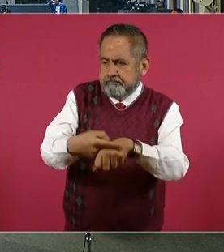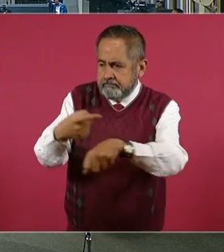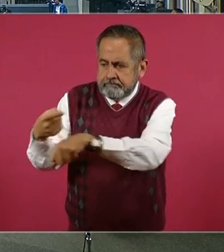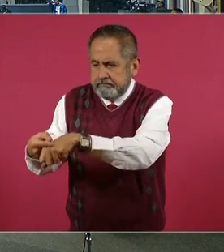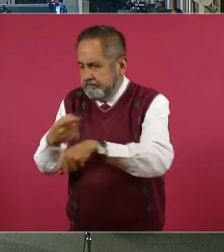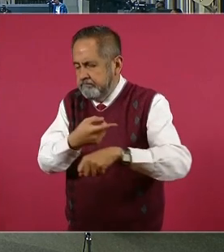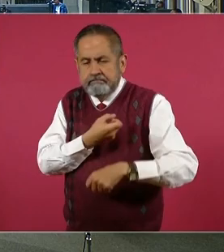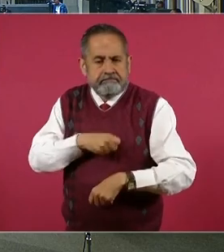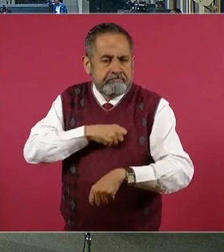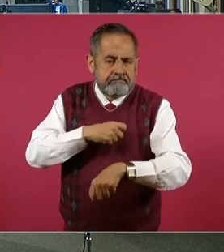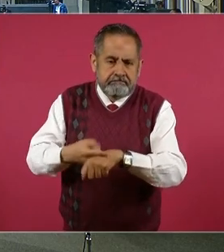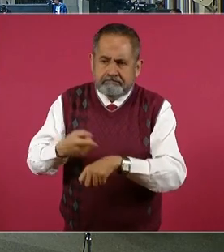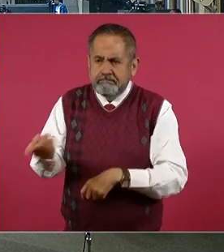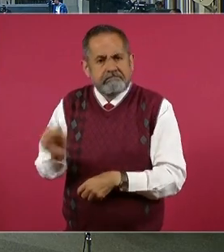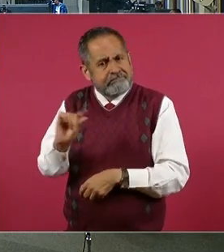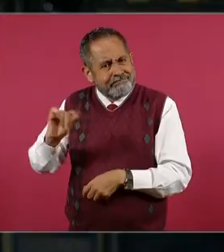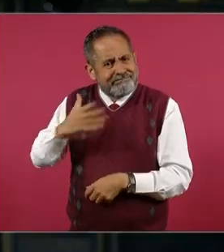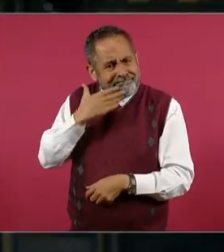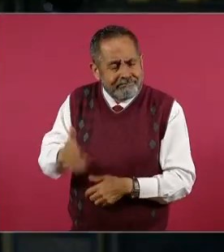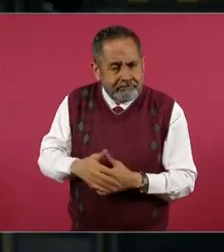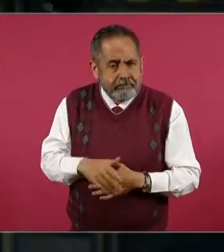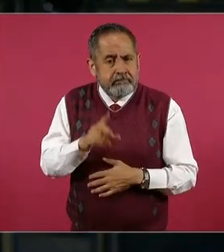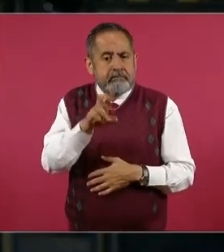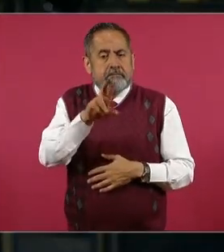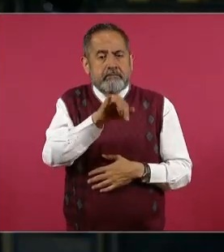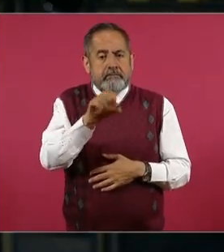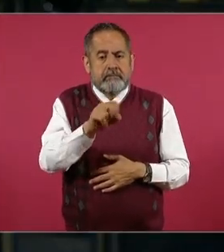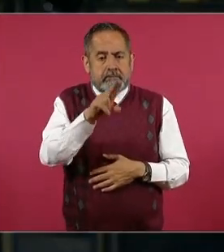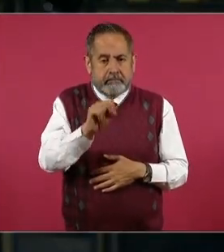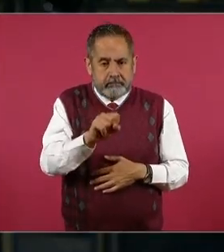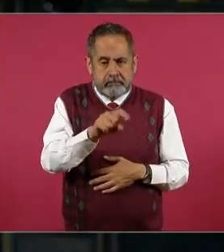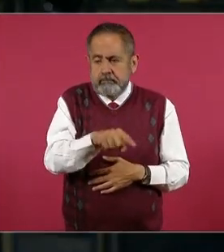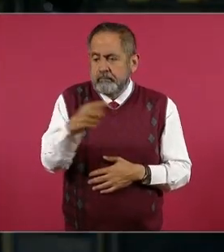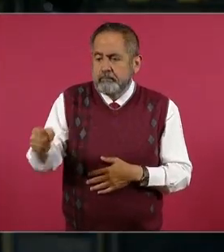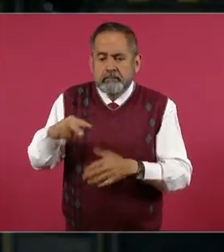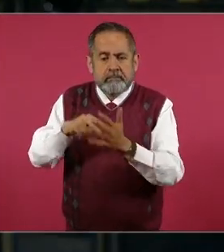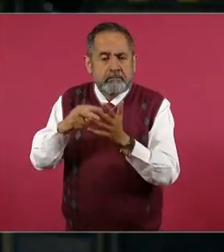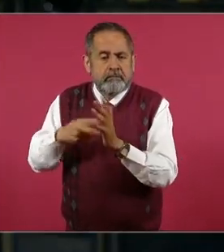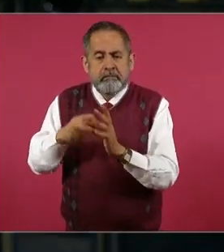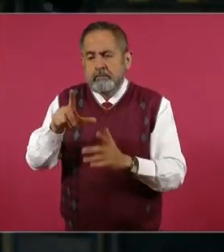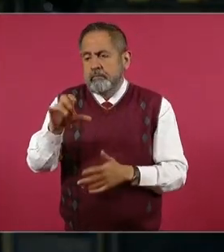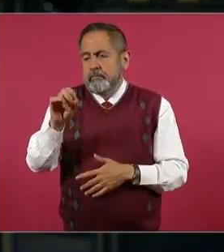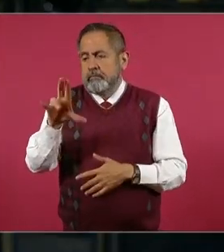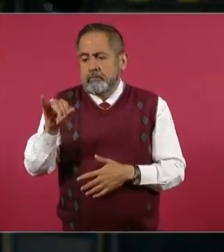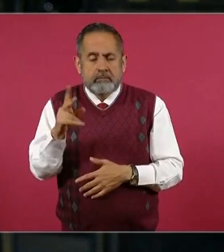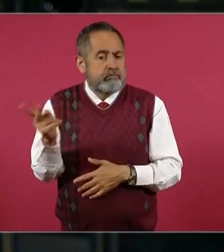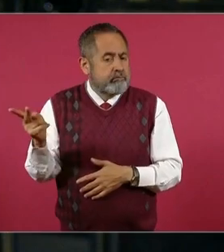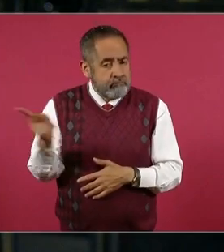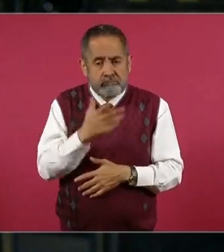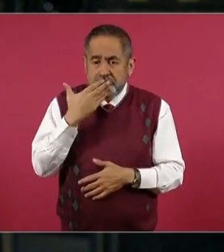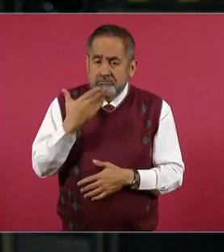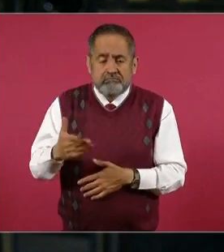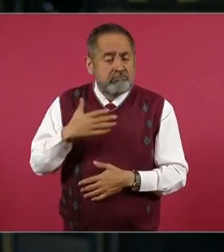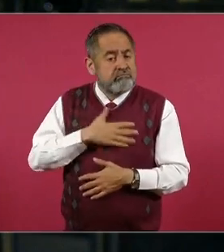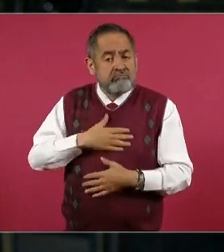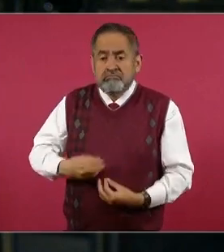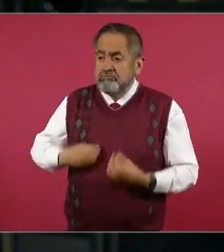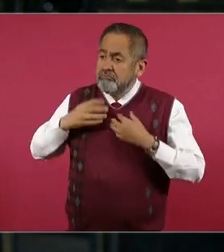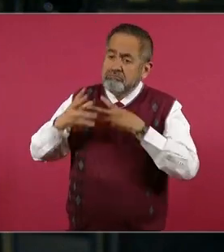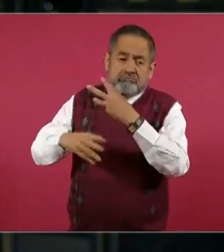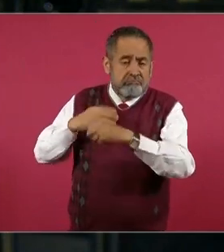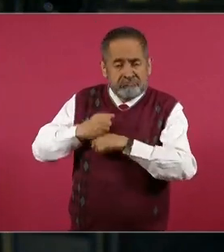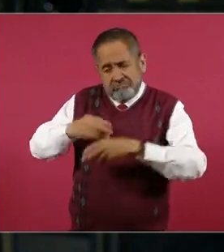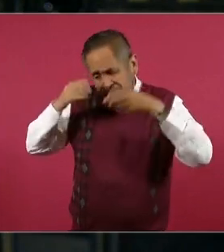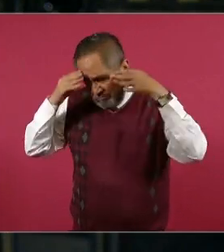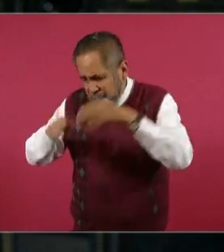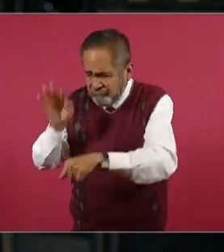de sus ciudadanos ejemplares. El doctor Jesús Martínez Aldana y el ingeniero Leoncio Salinas Romero, que han dedicado sus vidas al servicio